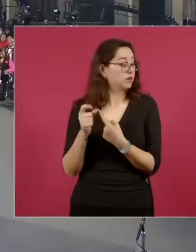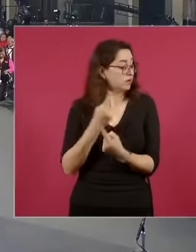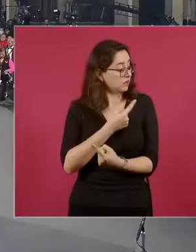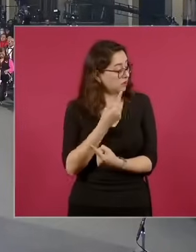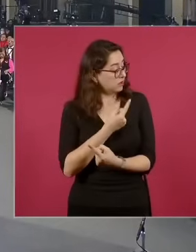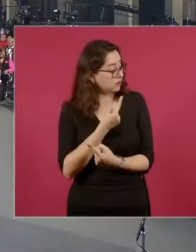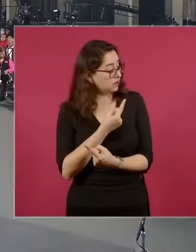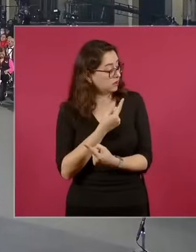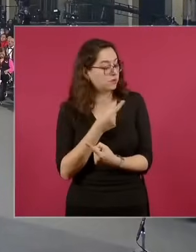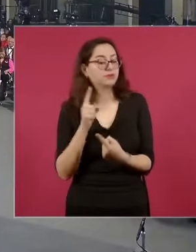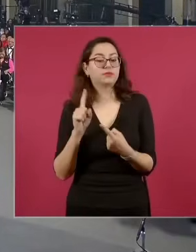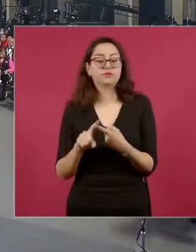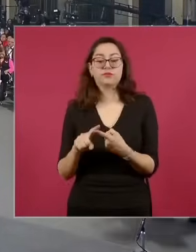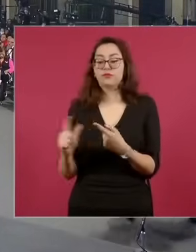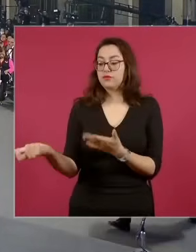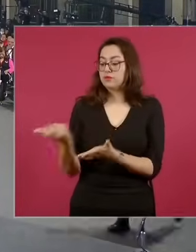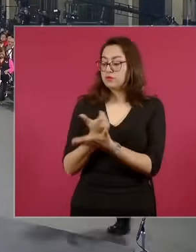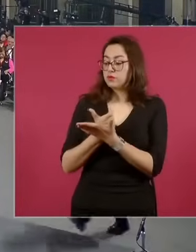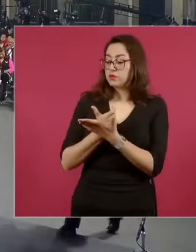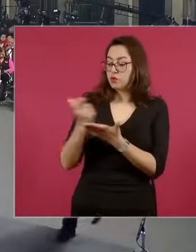¿Sí? Ese es sueldo base.